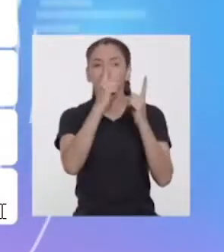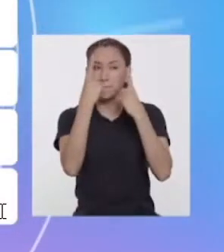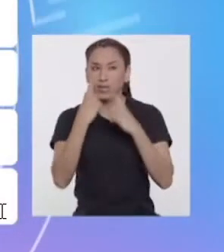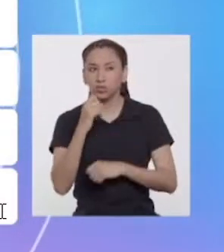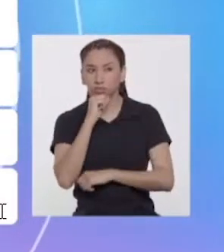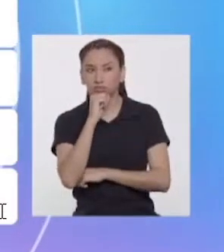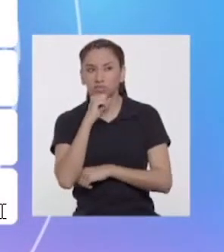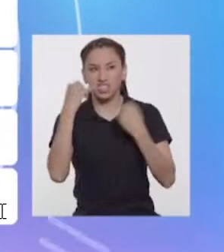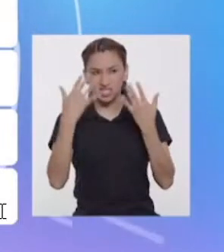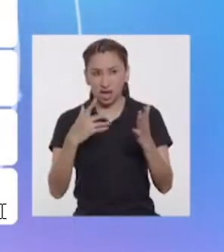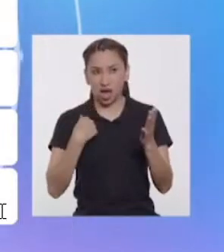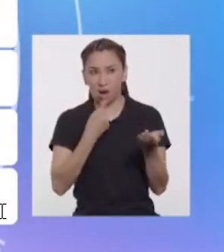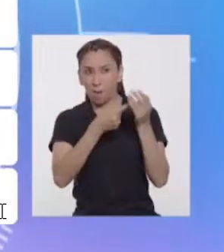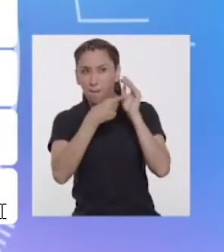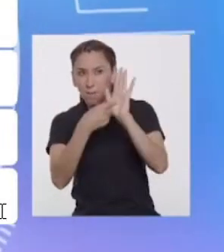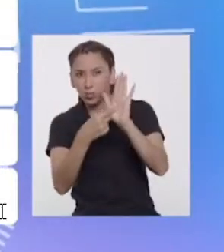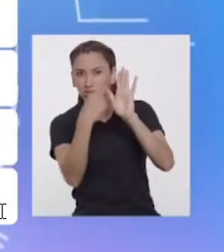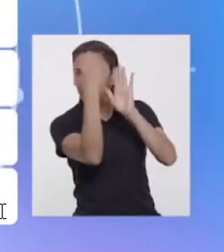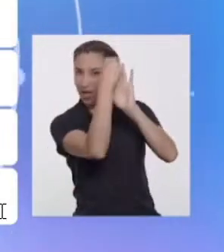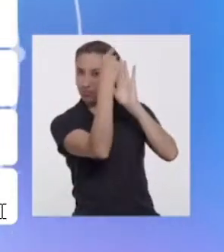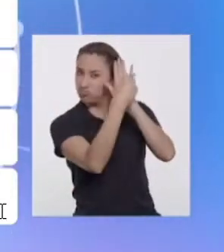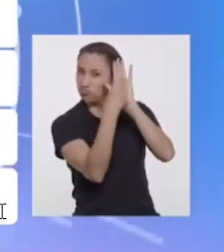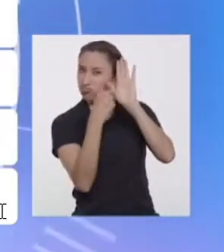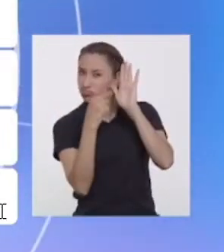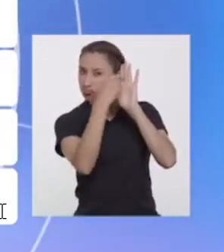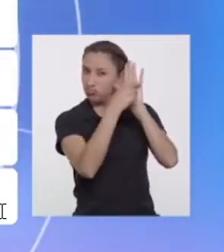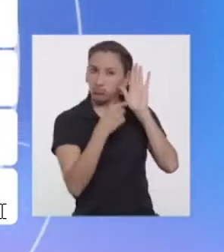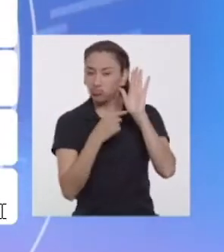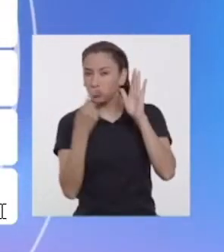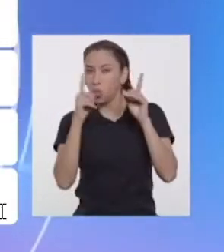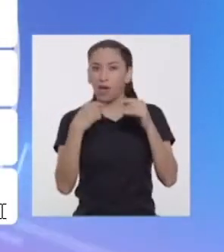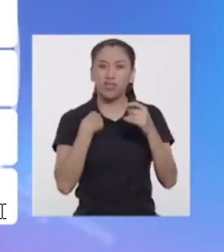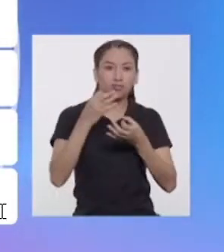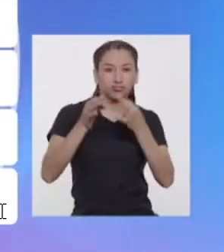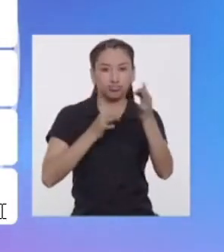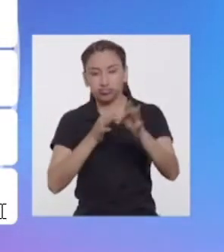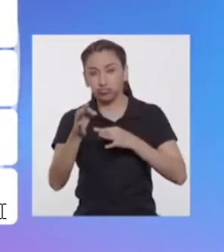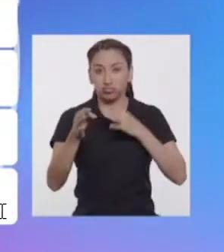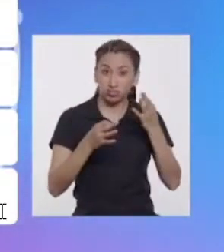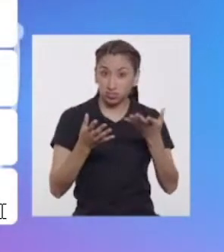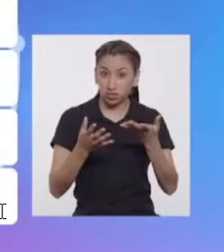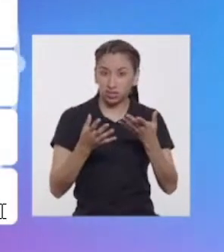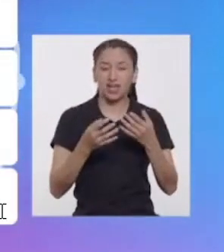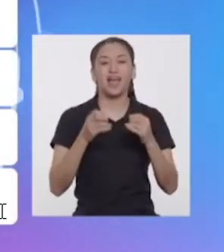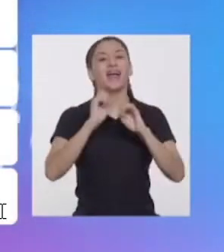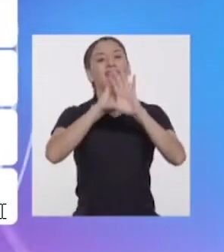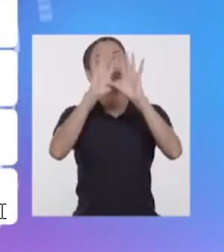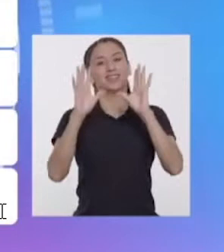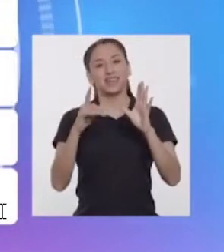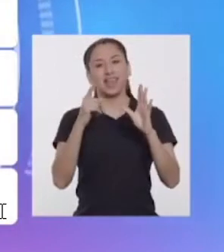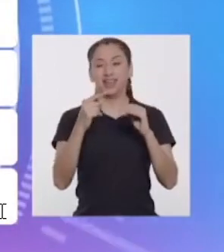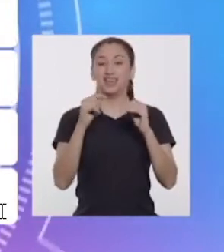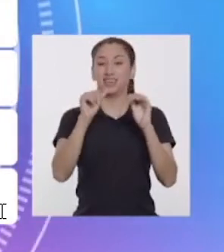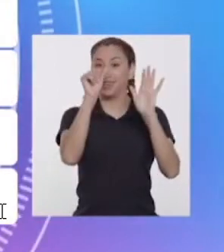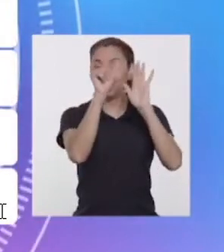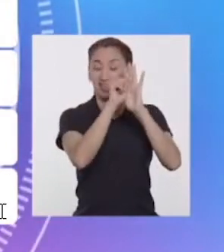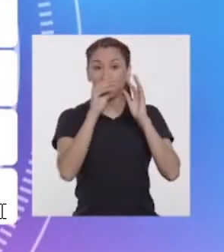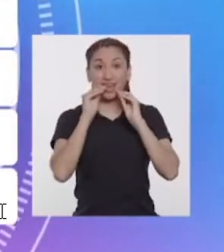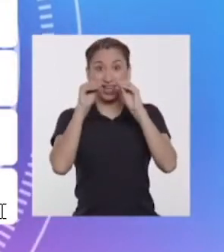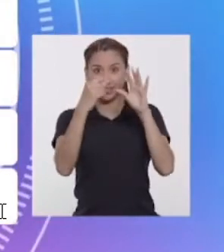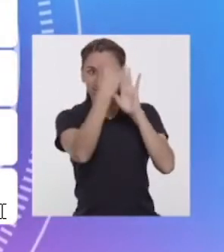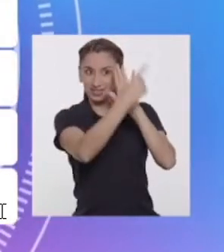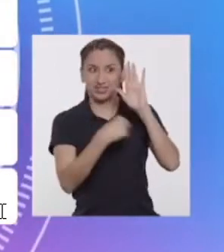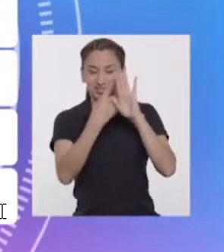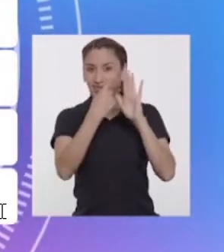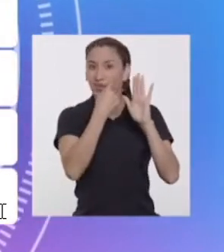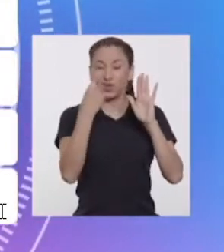preguntarnos: ¿mostré las partes de mi afiche mientras expresaba las ideas? ¡Claro! Como el afiche era nuestro apoyo